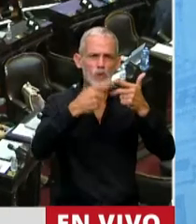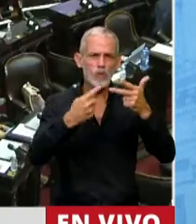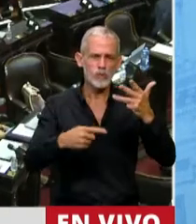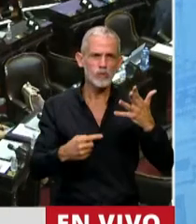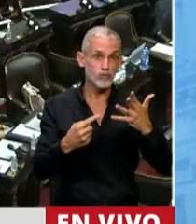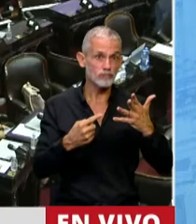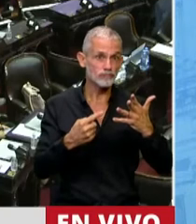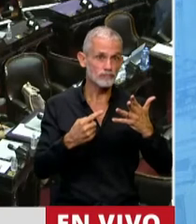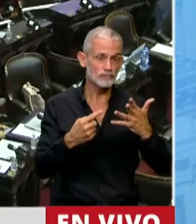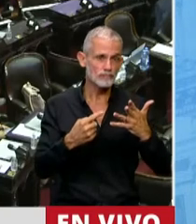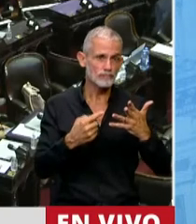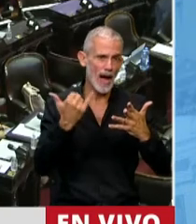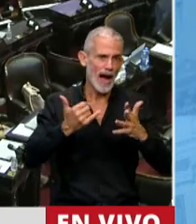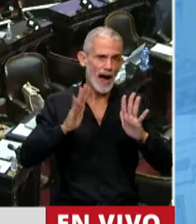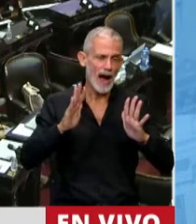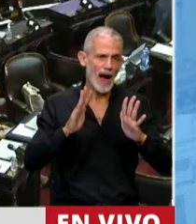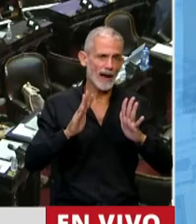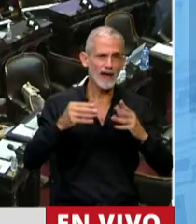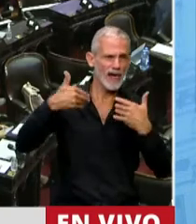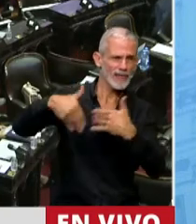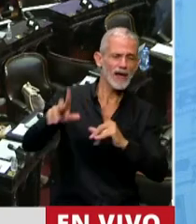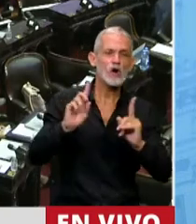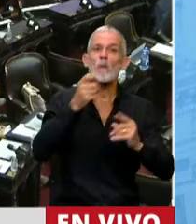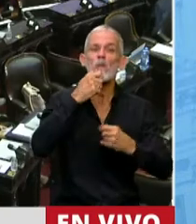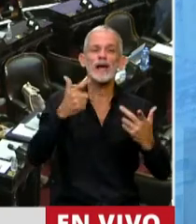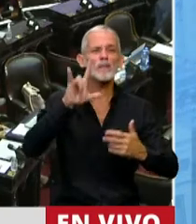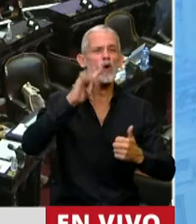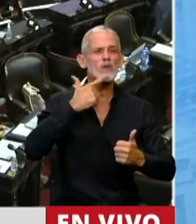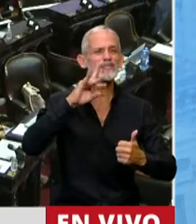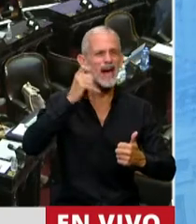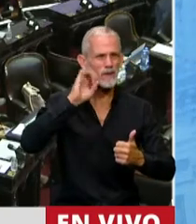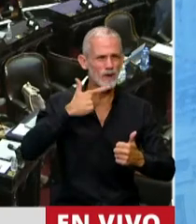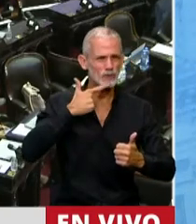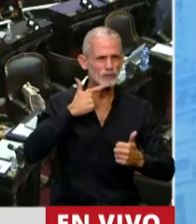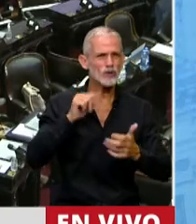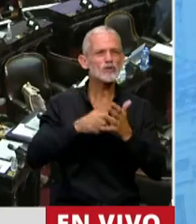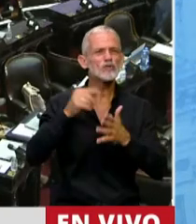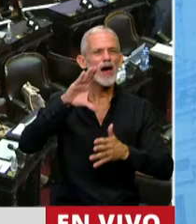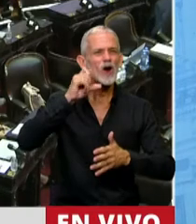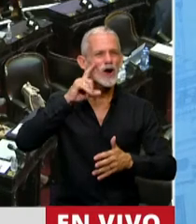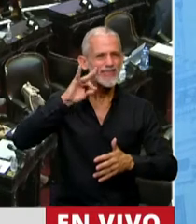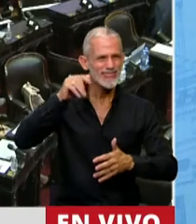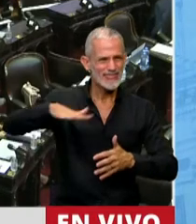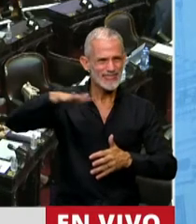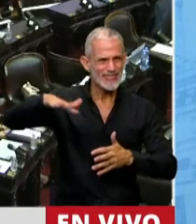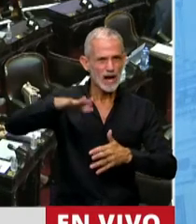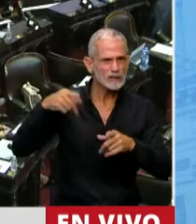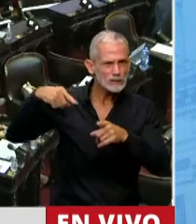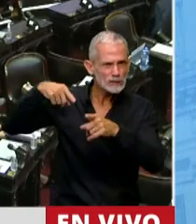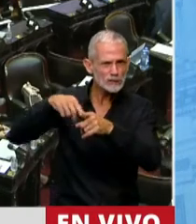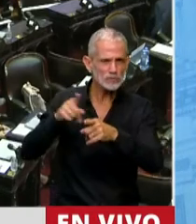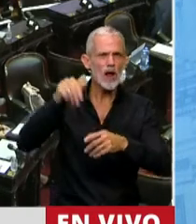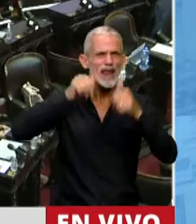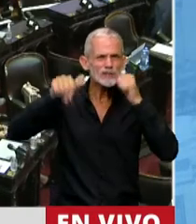corresponde señalar y que no podemos olvidar como el de luis dávalos de clorinda que fue perseguido